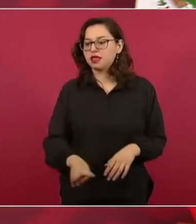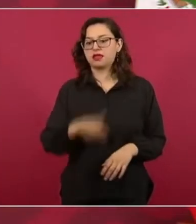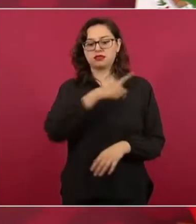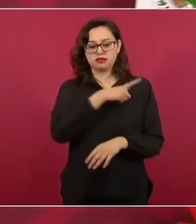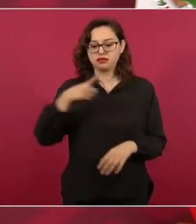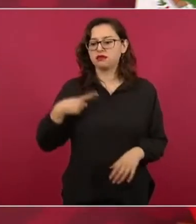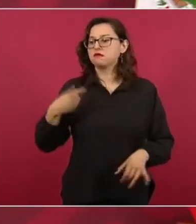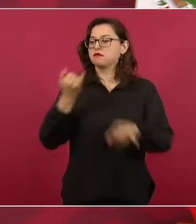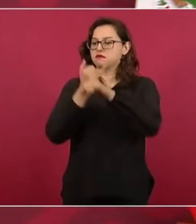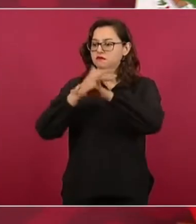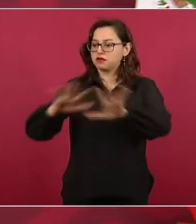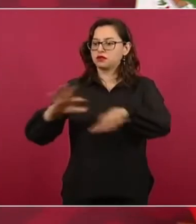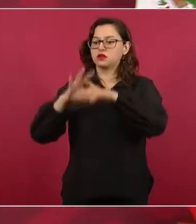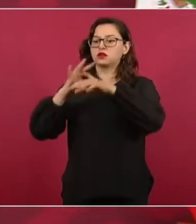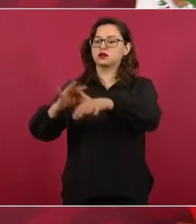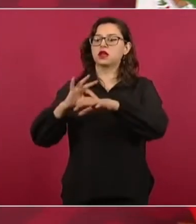ayudan los medios